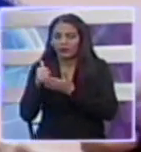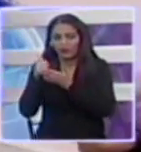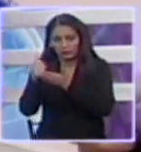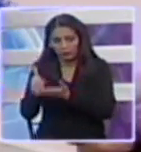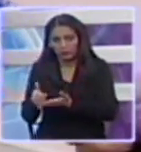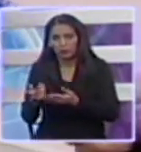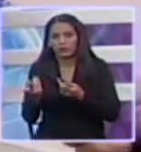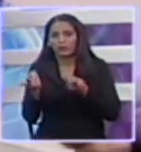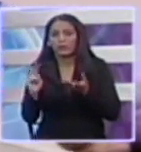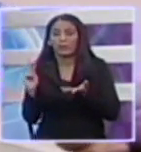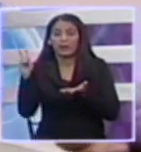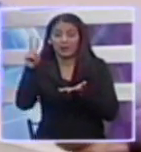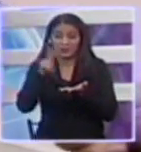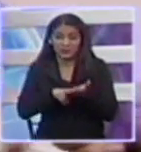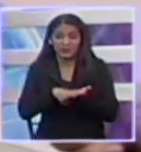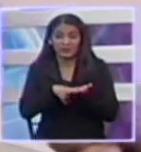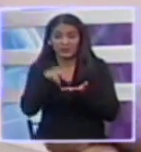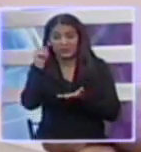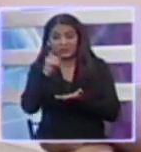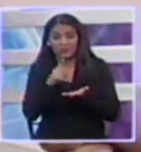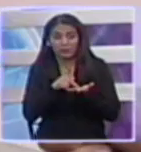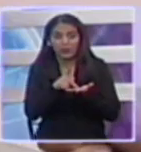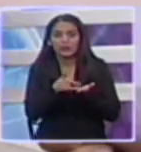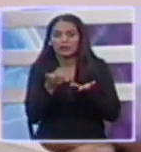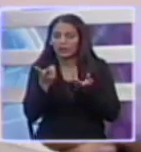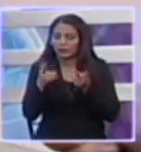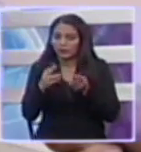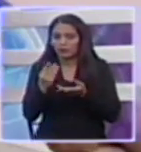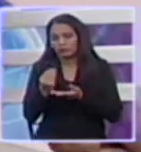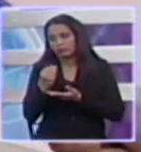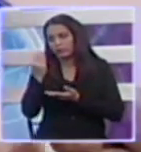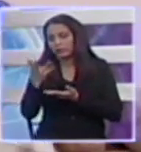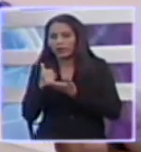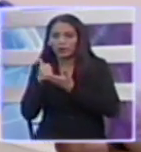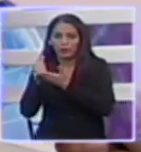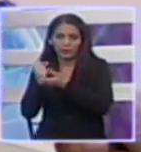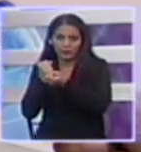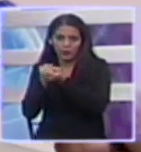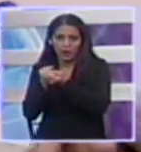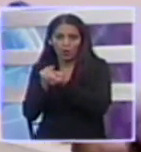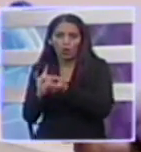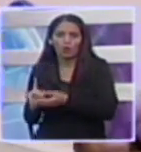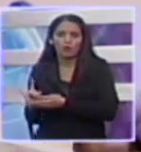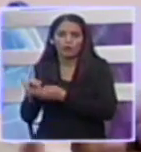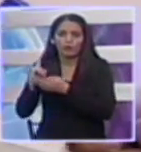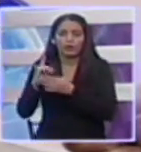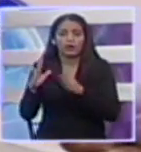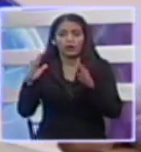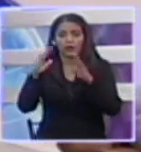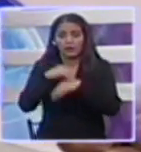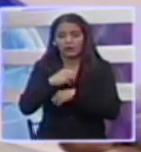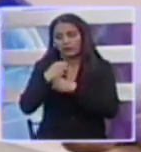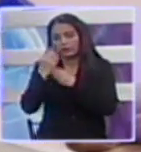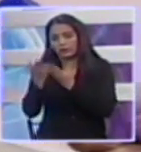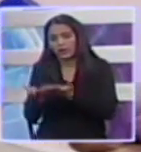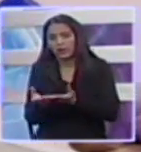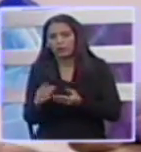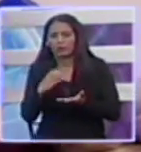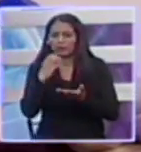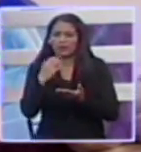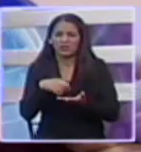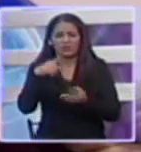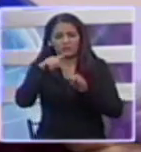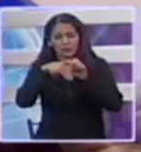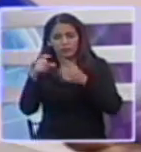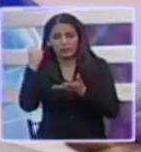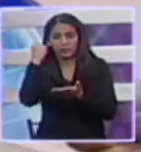tasa administrativa que se paga para poder sacar la visa de estudiante, costeamos el pasaje de avión, traducciones, certificación, y la guía durante